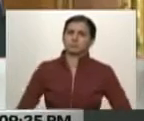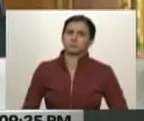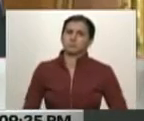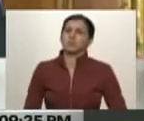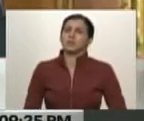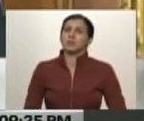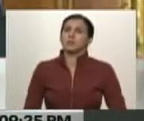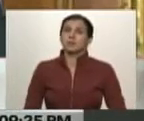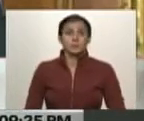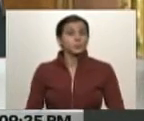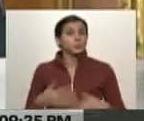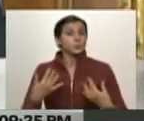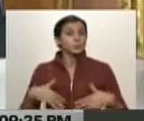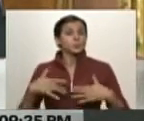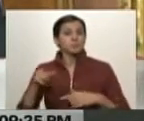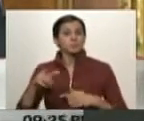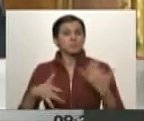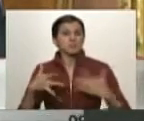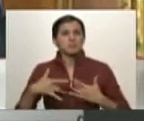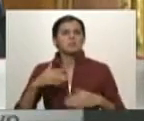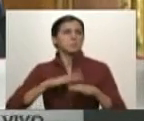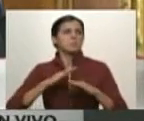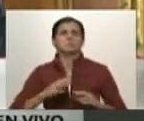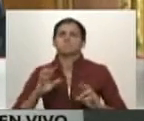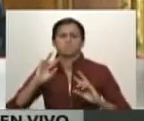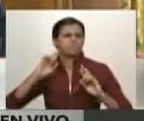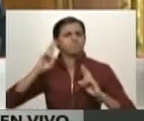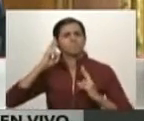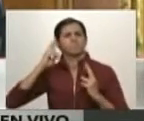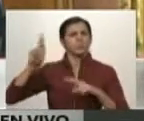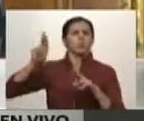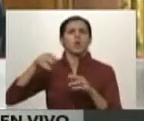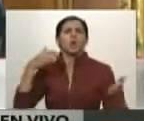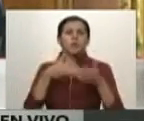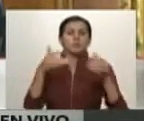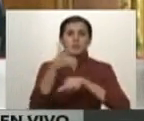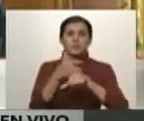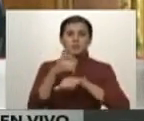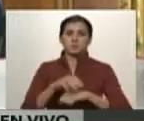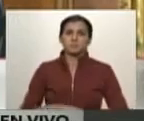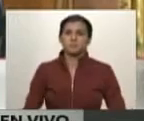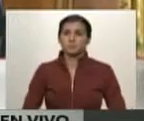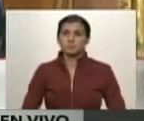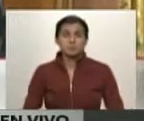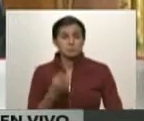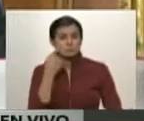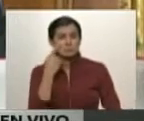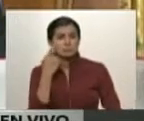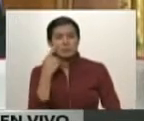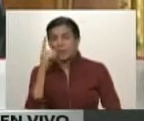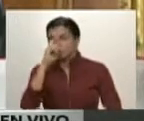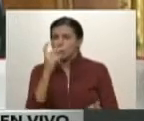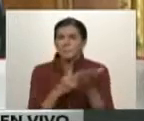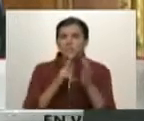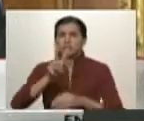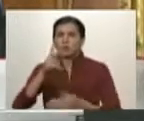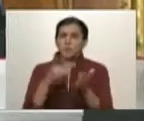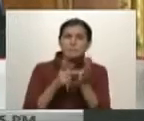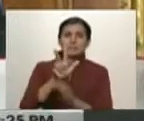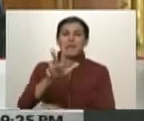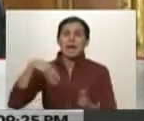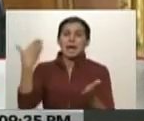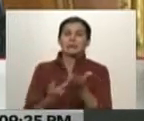situación de actividad llamar a la insurrección bueno que no vivimos nosotros 2002-2003 y llegó el